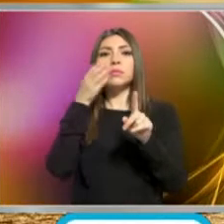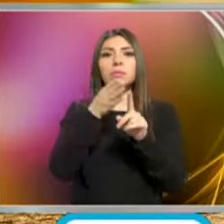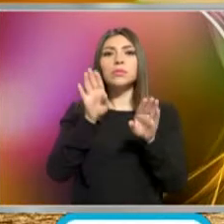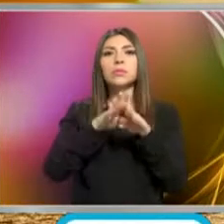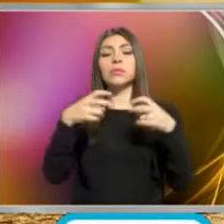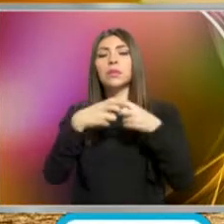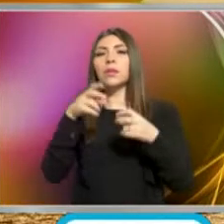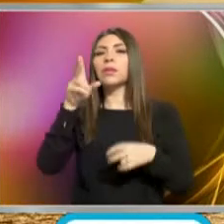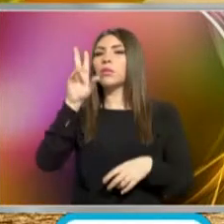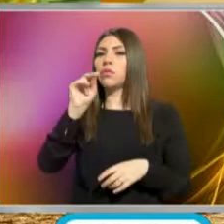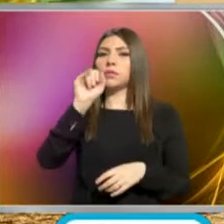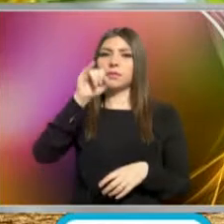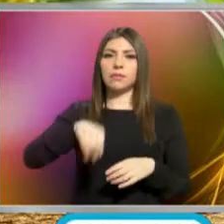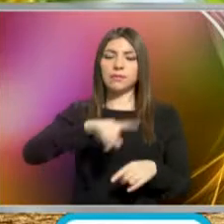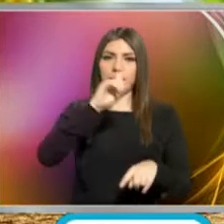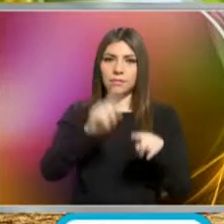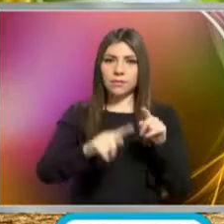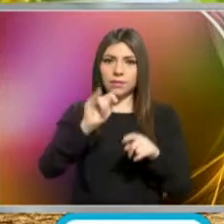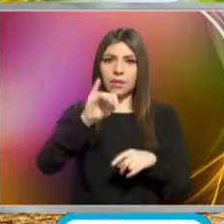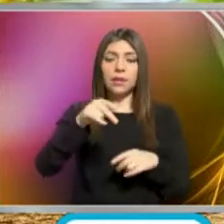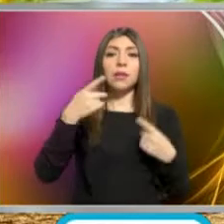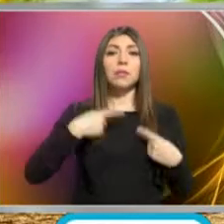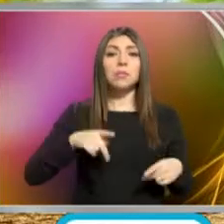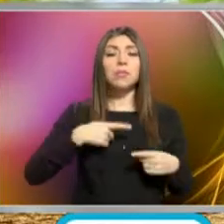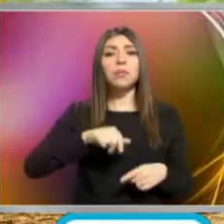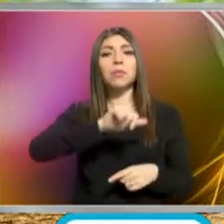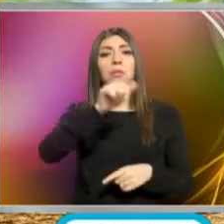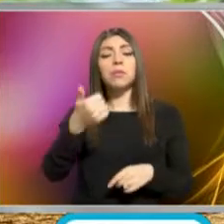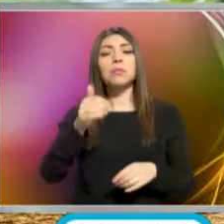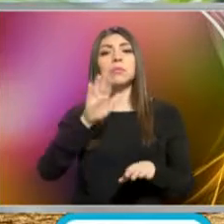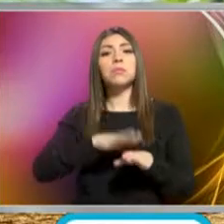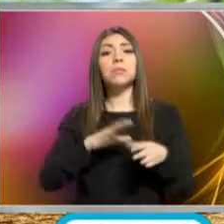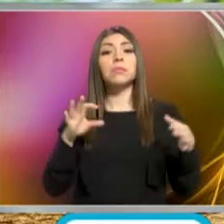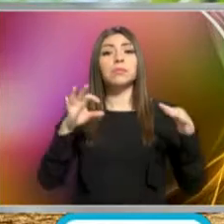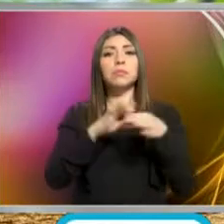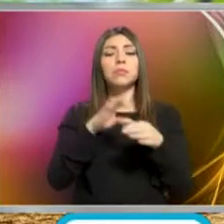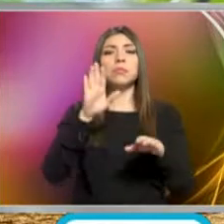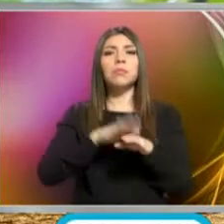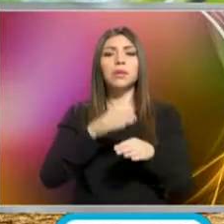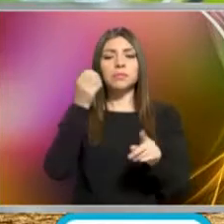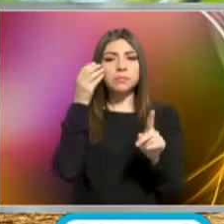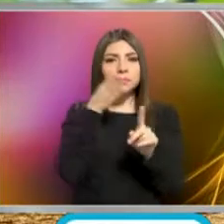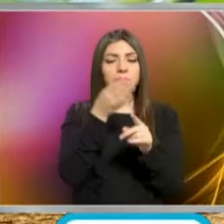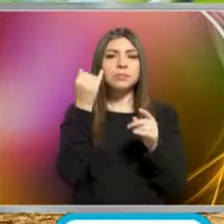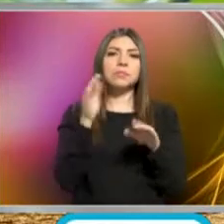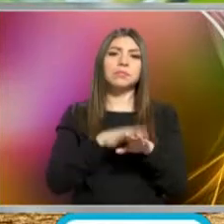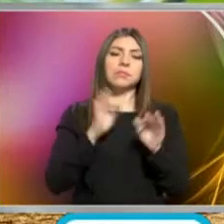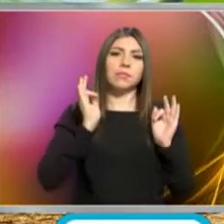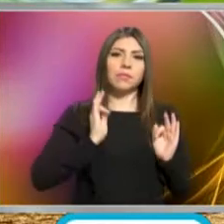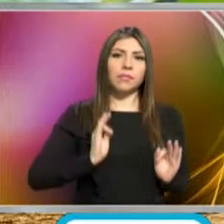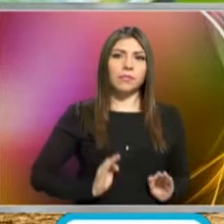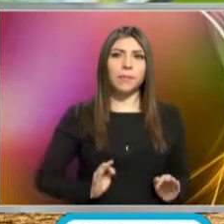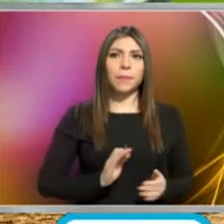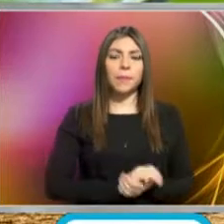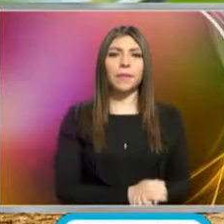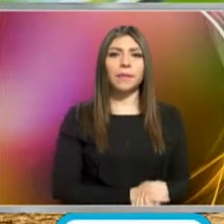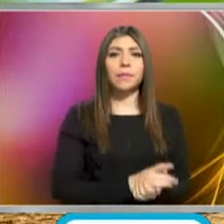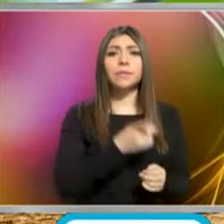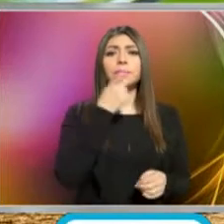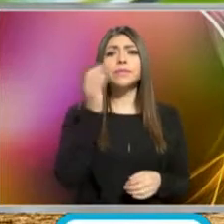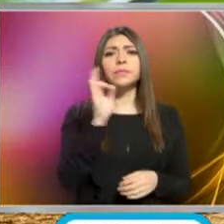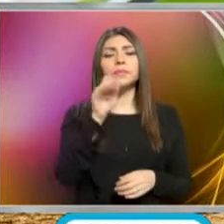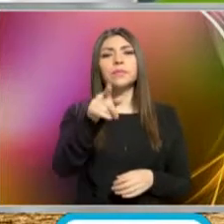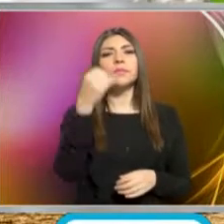la leanina, nos hace que estemos más concentrados y más relajados. ¿Tú recomendarías, por ejemplo, ya que se habla de este compuesto de la